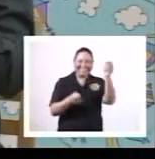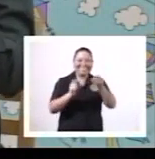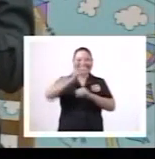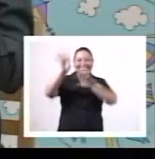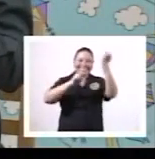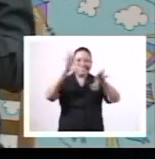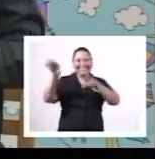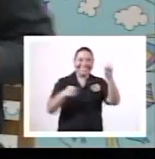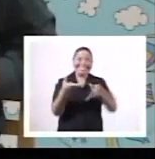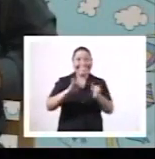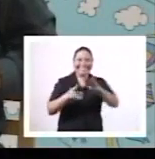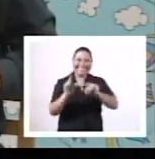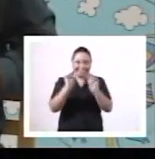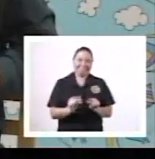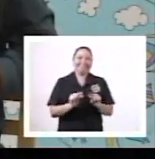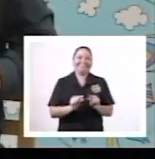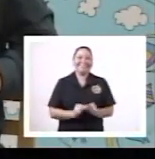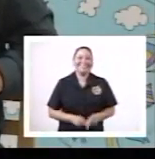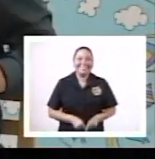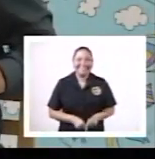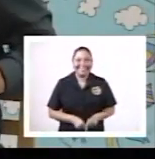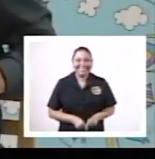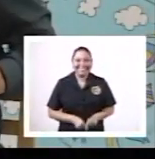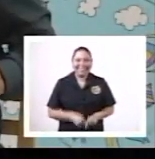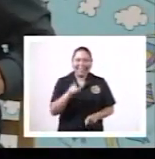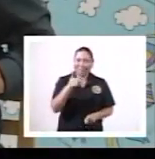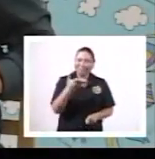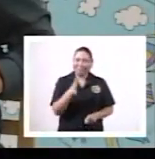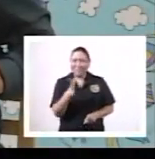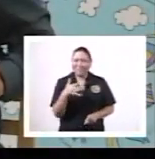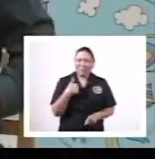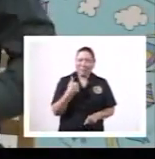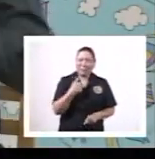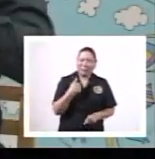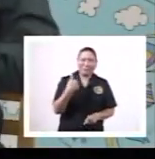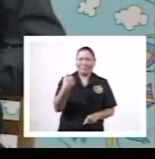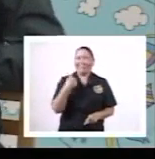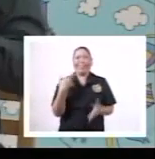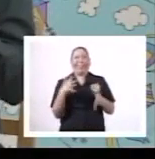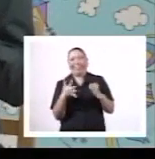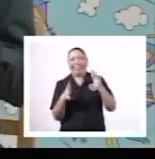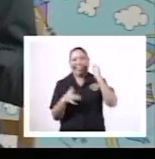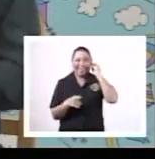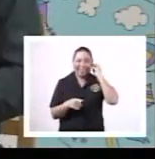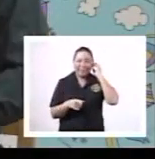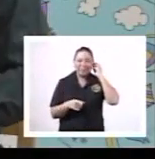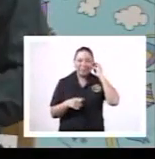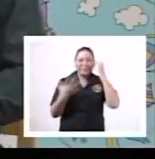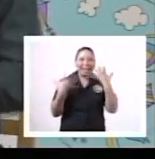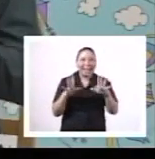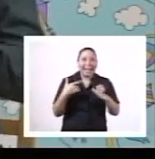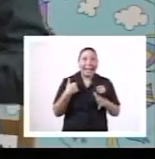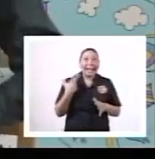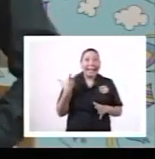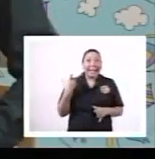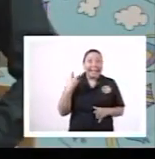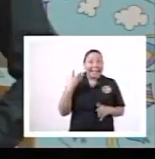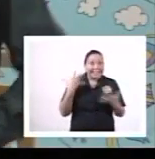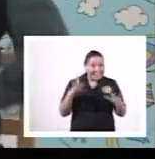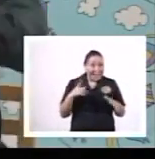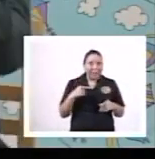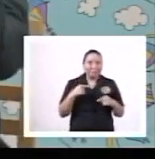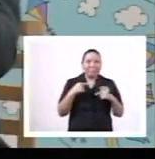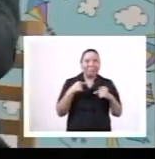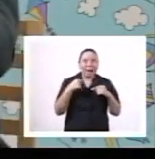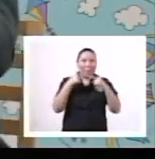cordones salen cajas y calajas y cajitas y cajones. ¿Cómo les fue? ¿Bien? Bueno, ya nuestra lengua está